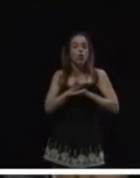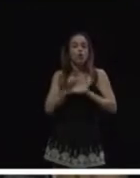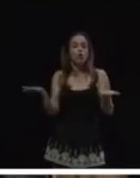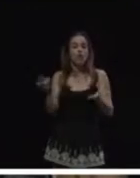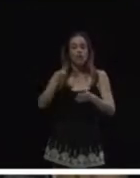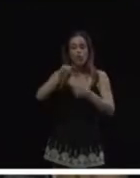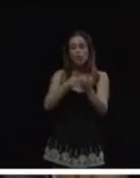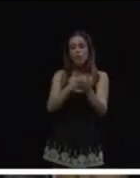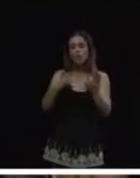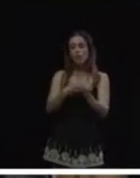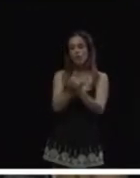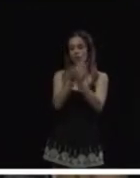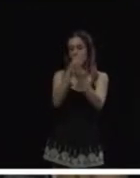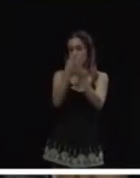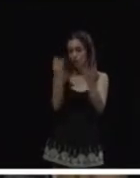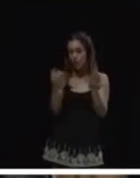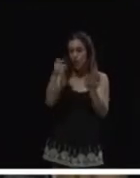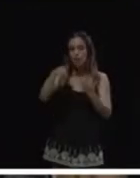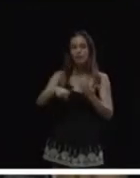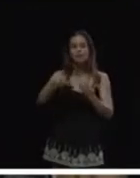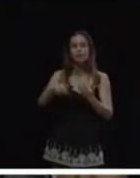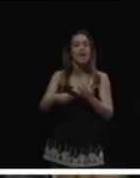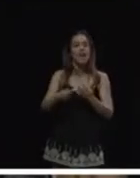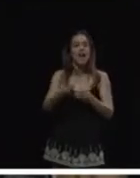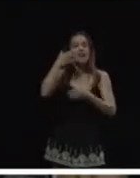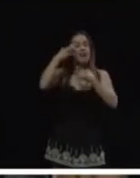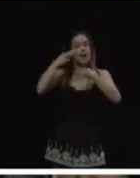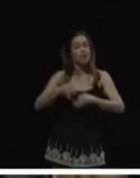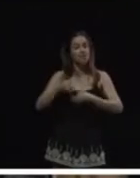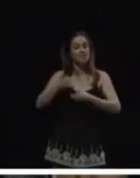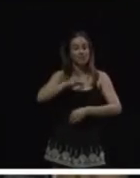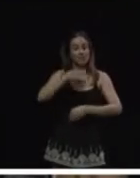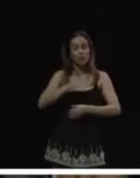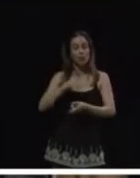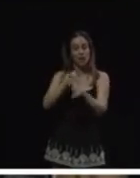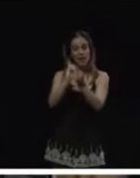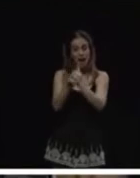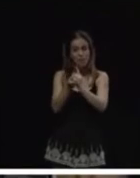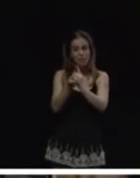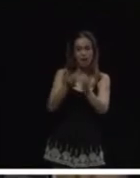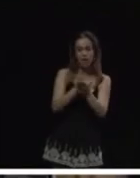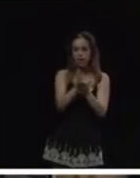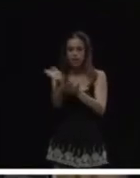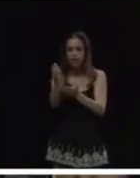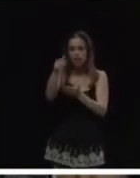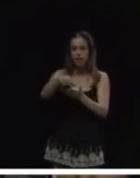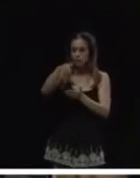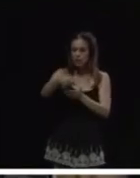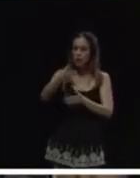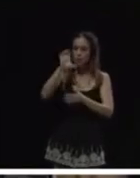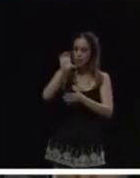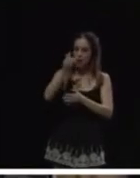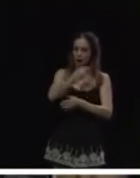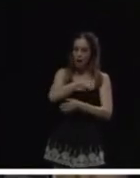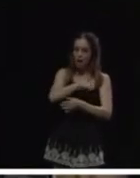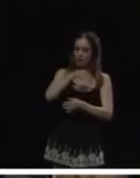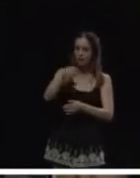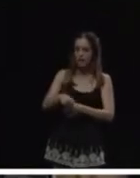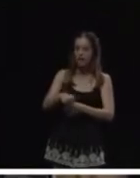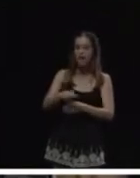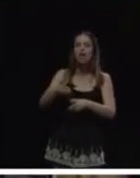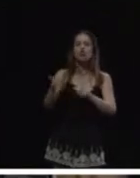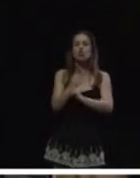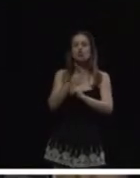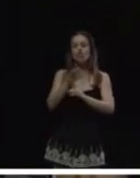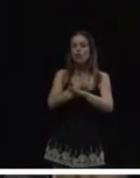2019 en que realmente se podía cambiar el rumbo de este país y se podía conseguir un gobierno que no le debiese nada